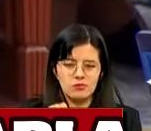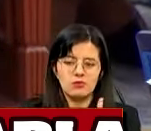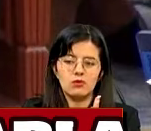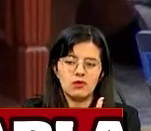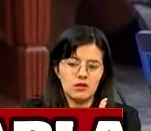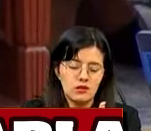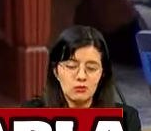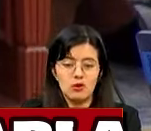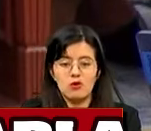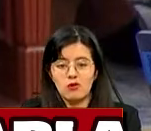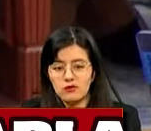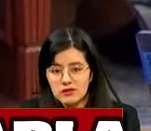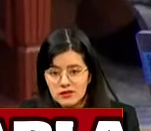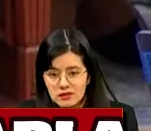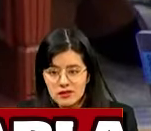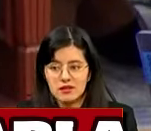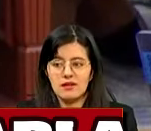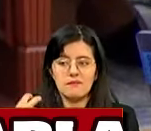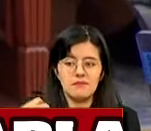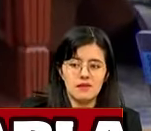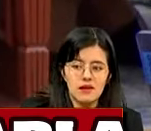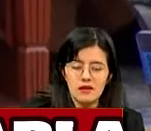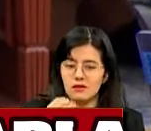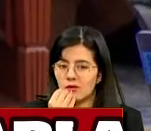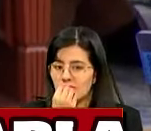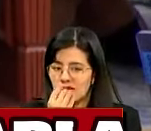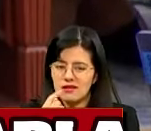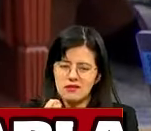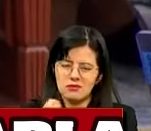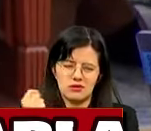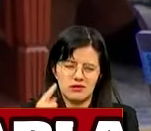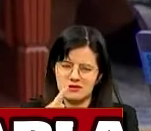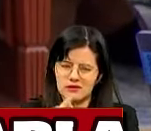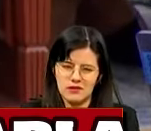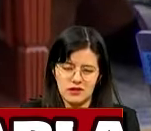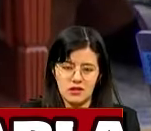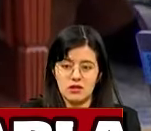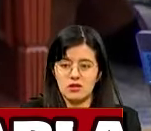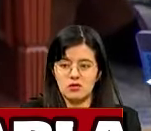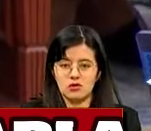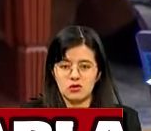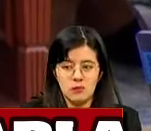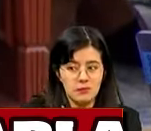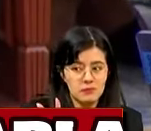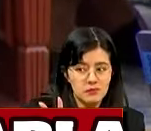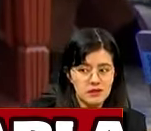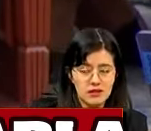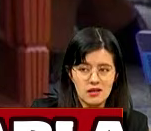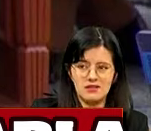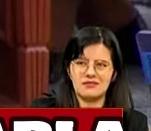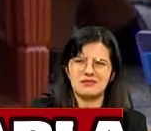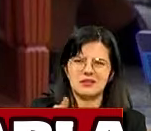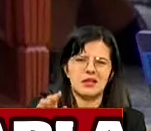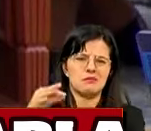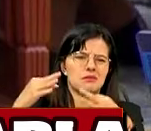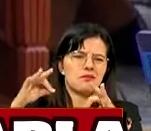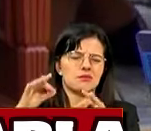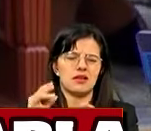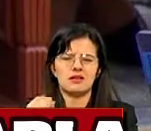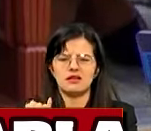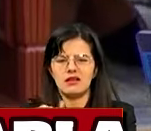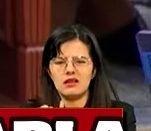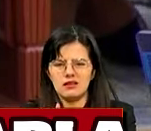gastos de oficina, de viáticos, de una serie de cosas que no puedo ver en mis monitoreos de espectaculares, de redes